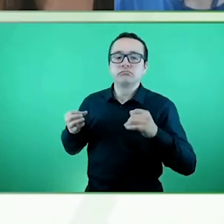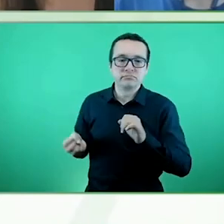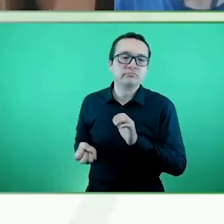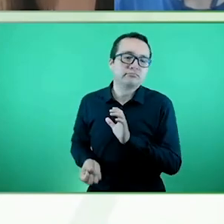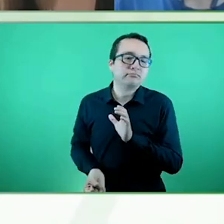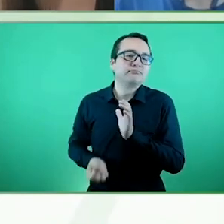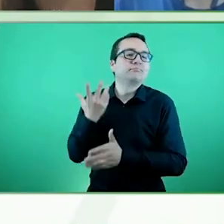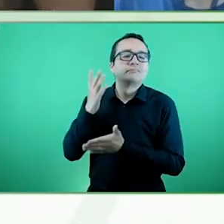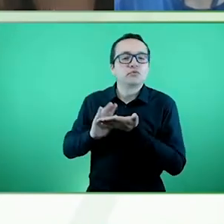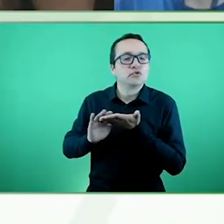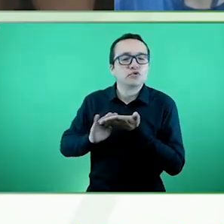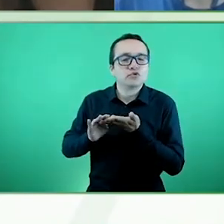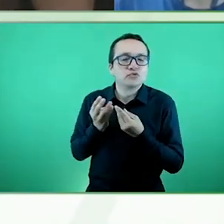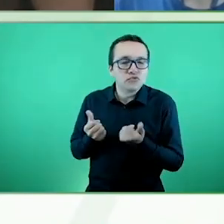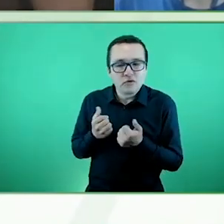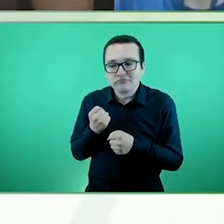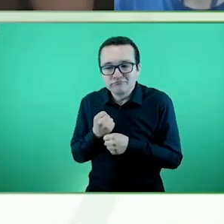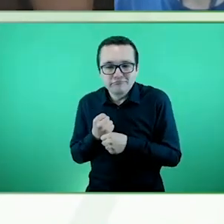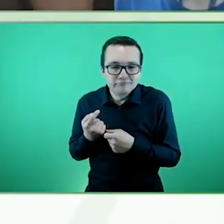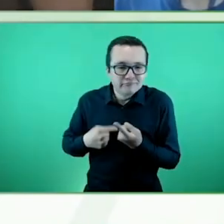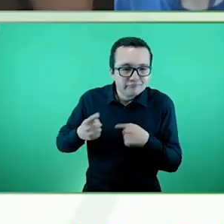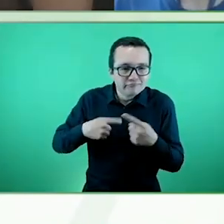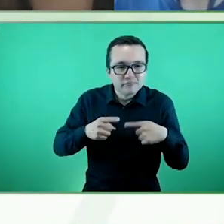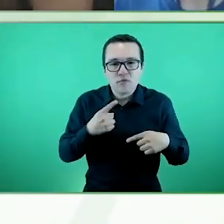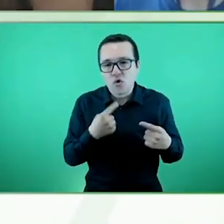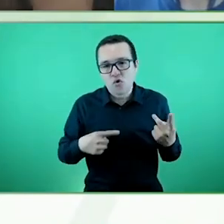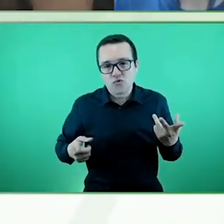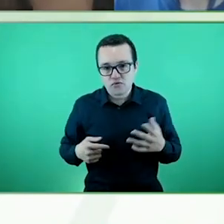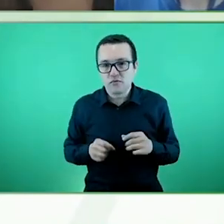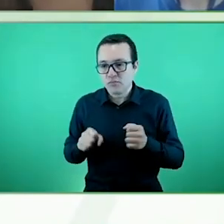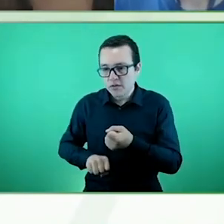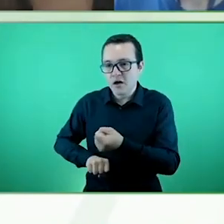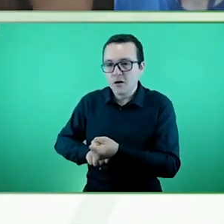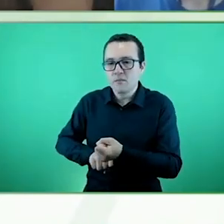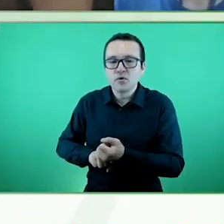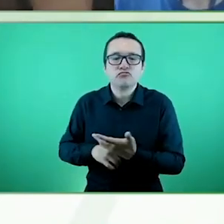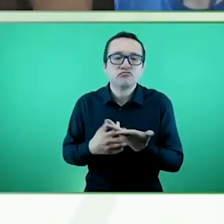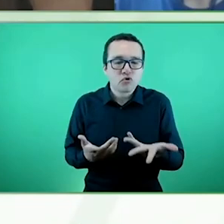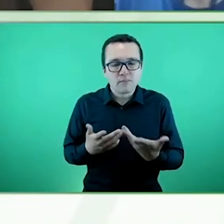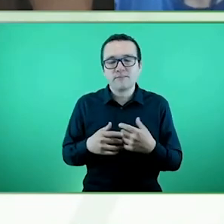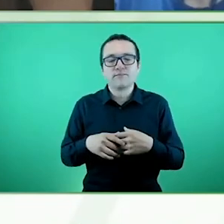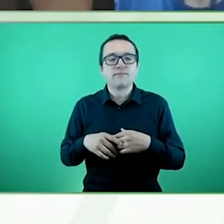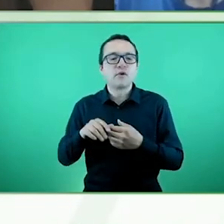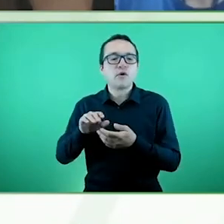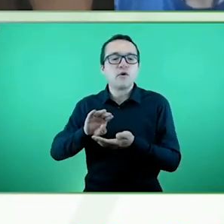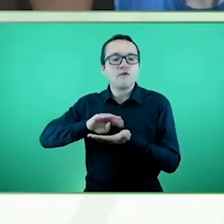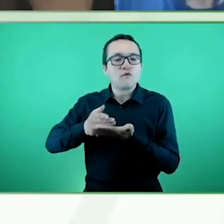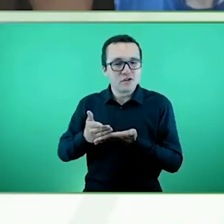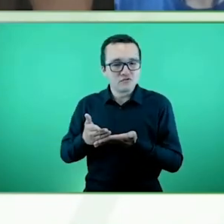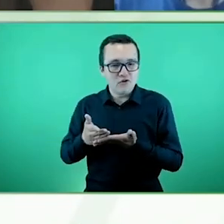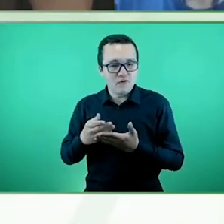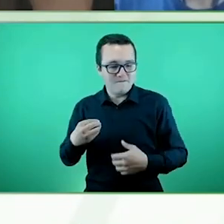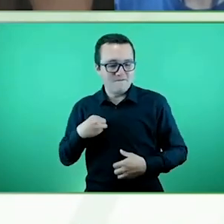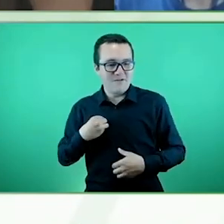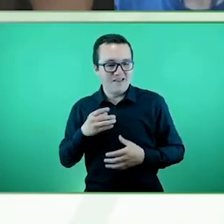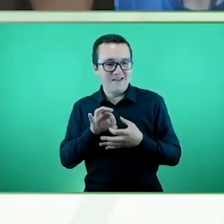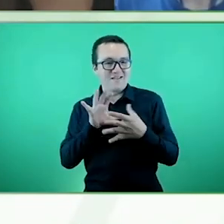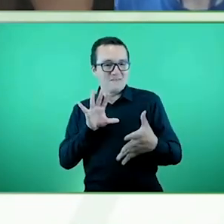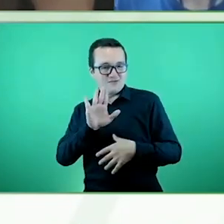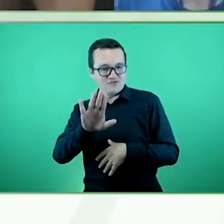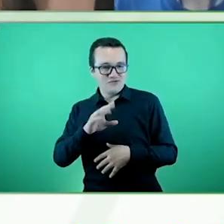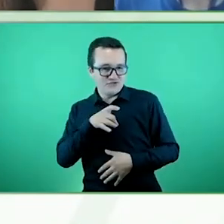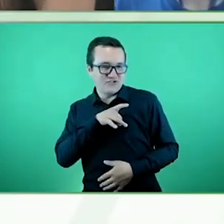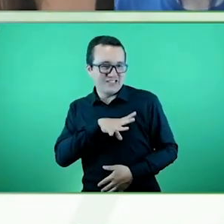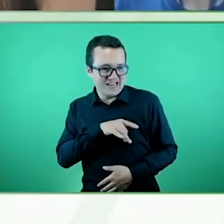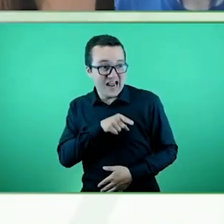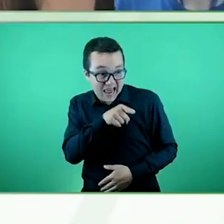se puede realizar desde organizaciones como Fundación Vida Independiente Chile es fundamental para generar esa